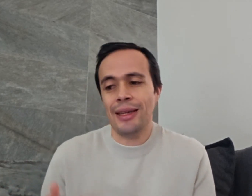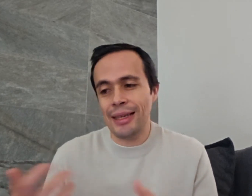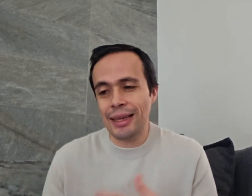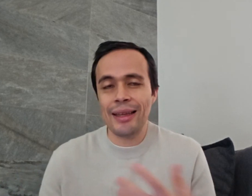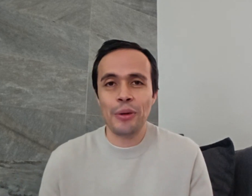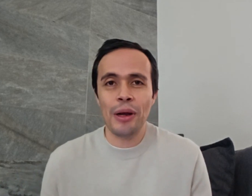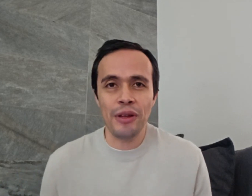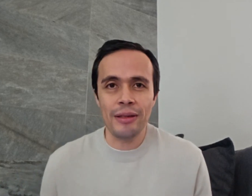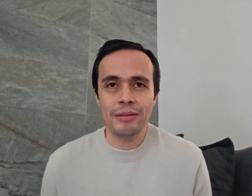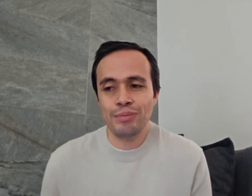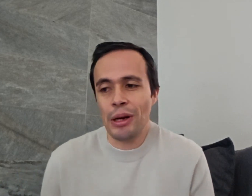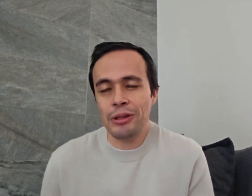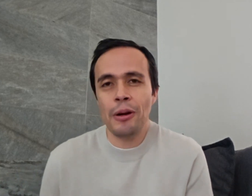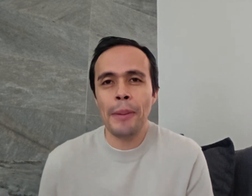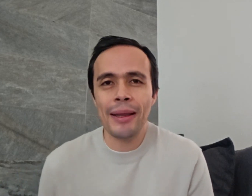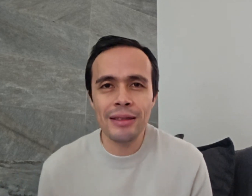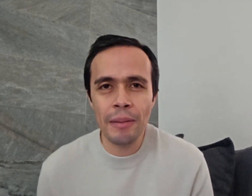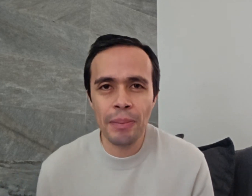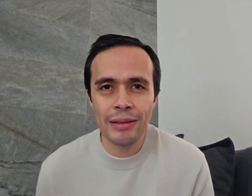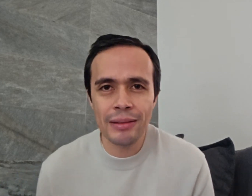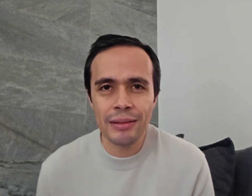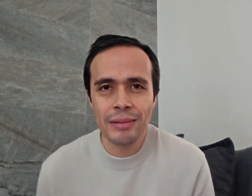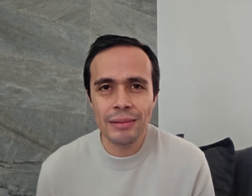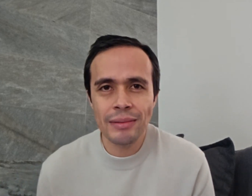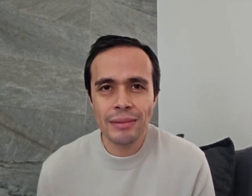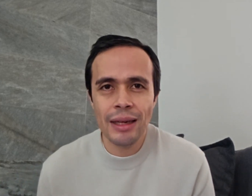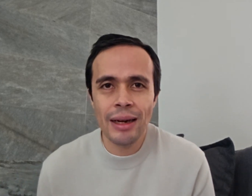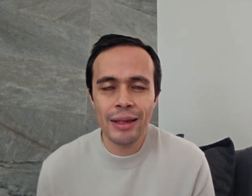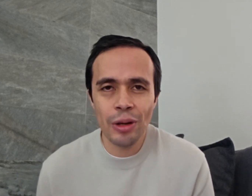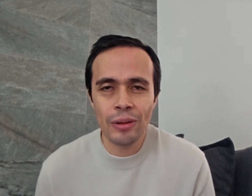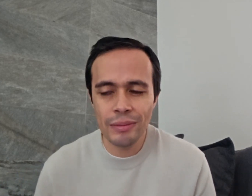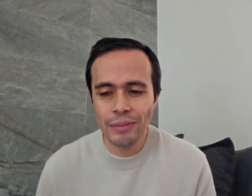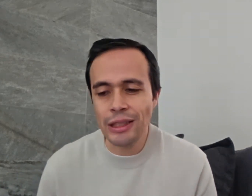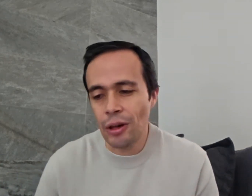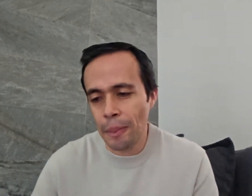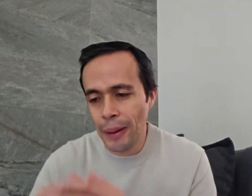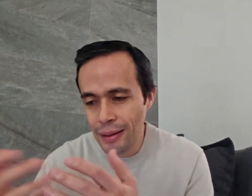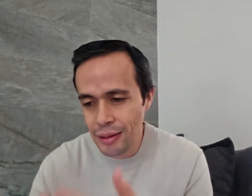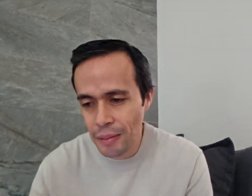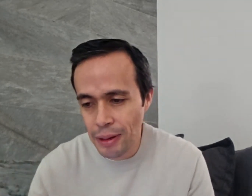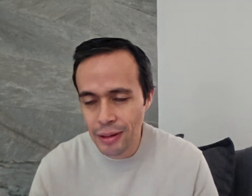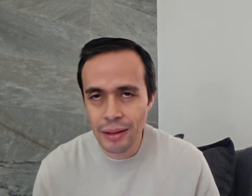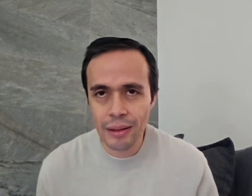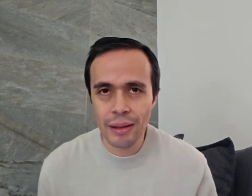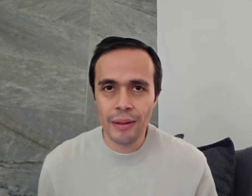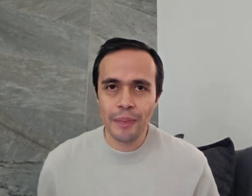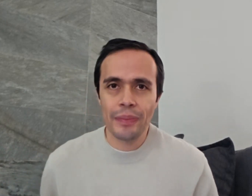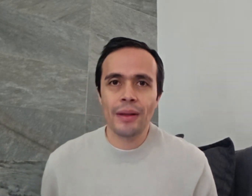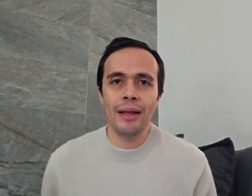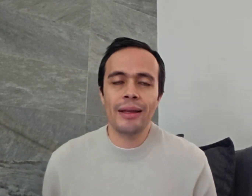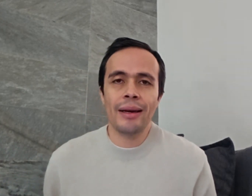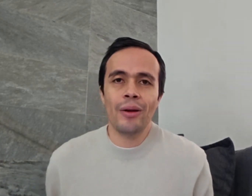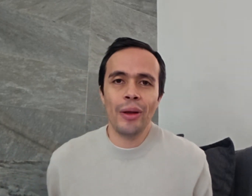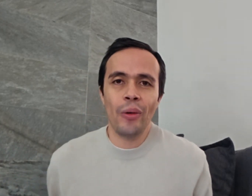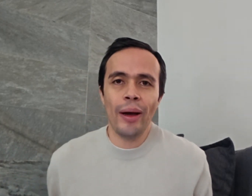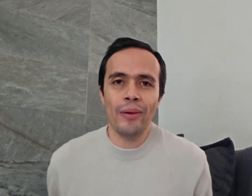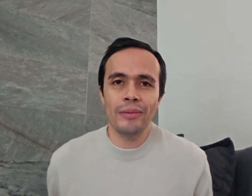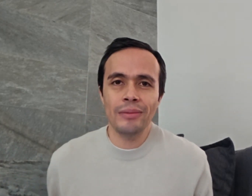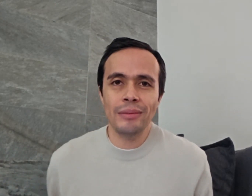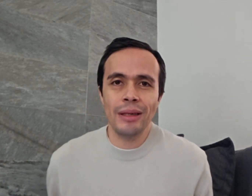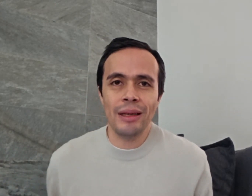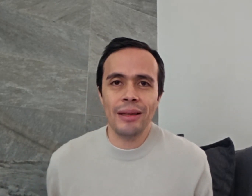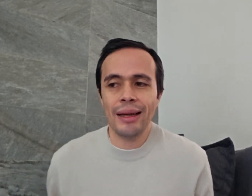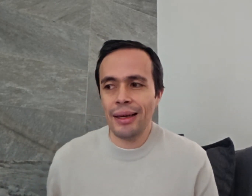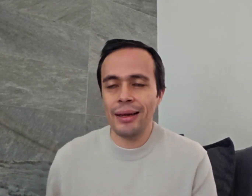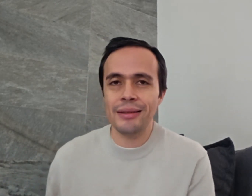¿no? Dicen, es que quedaron afines. Pero si no participas en la elección, si no participas en el terreno de